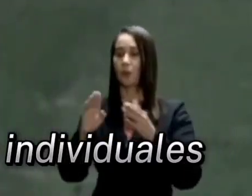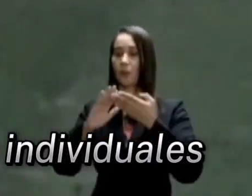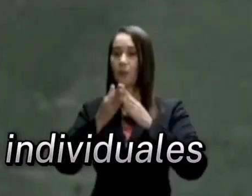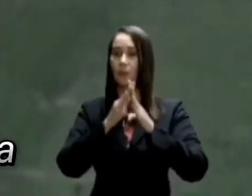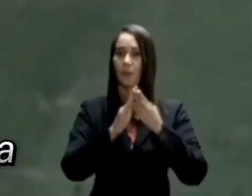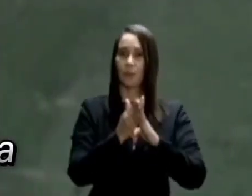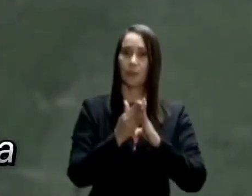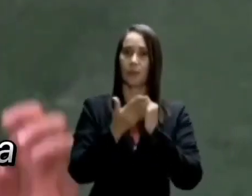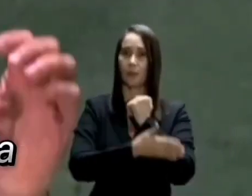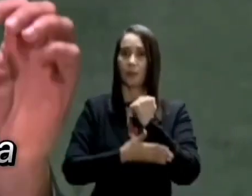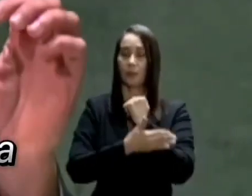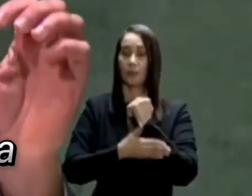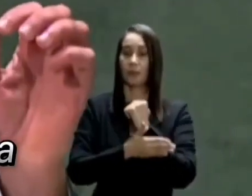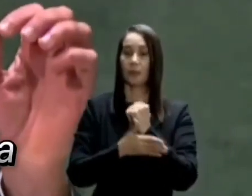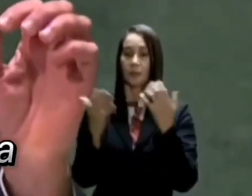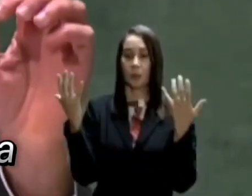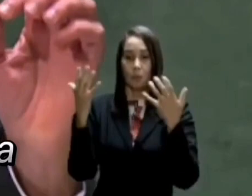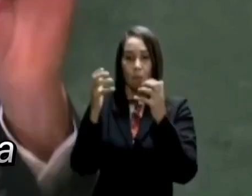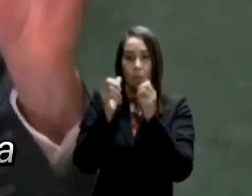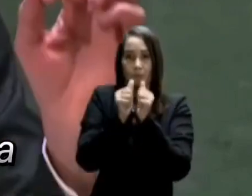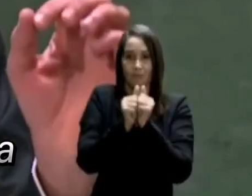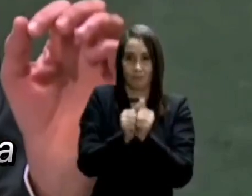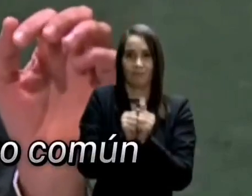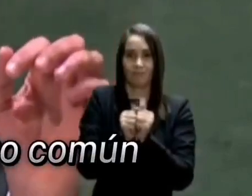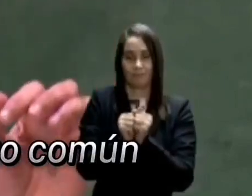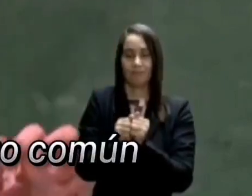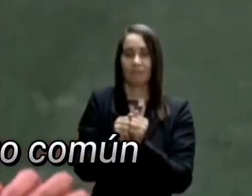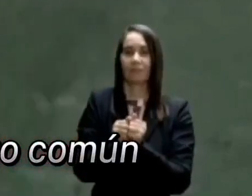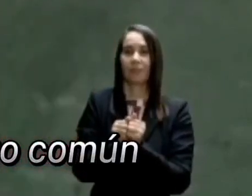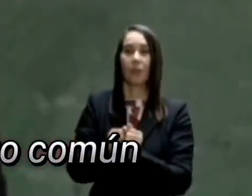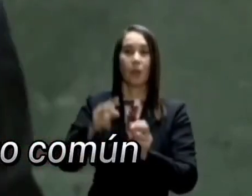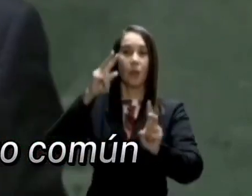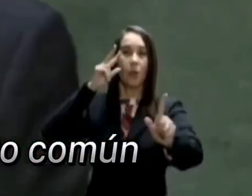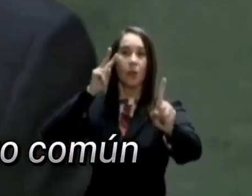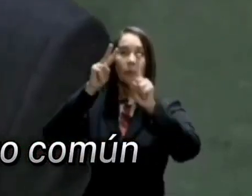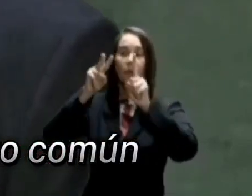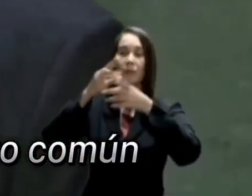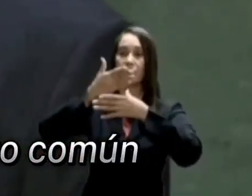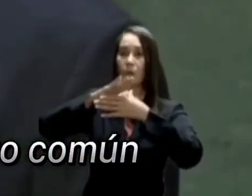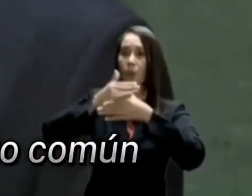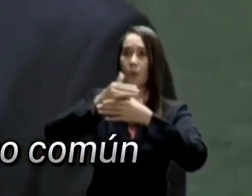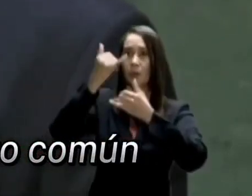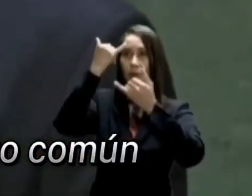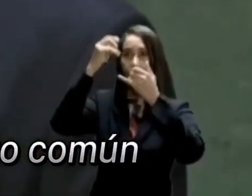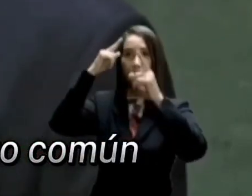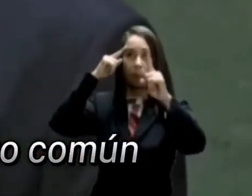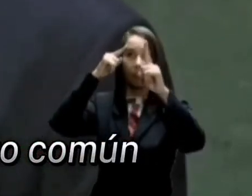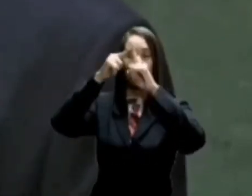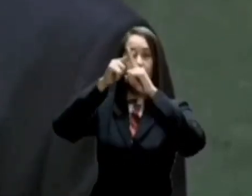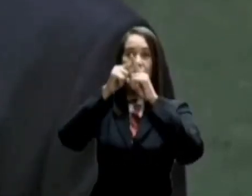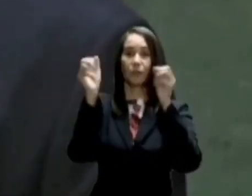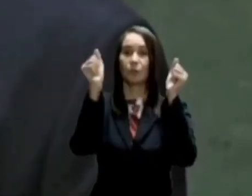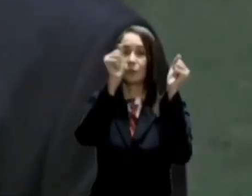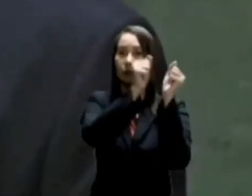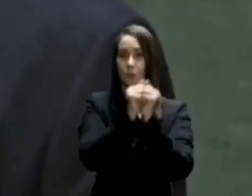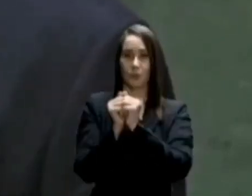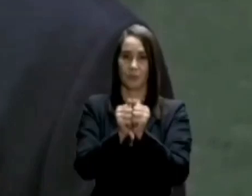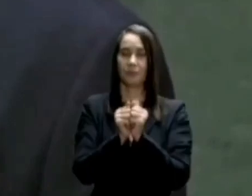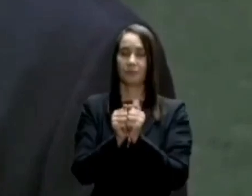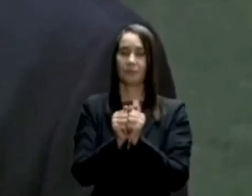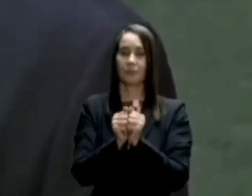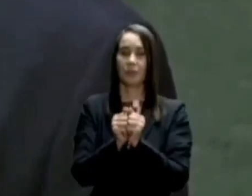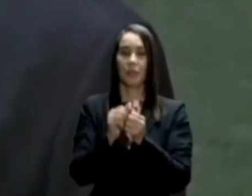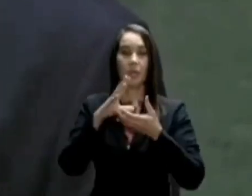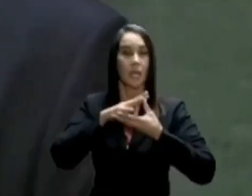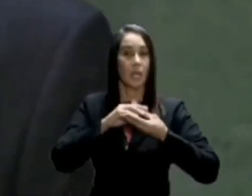individuales sino como una colectividad unida con una visión compartida y un propósito común la